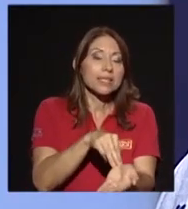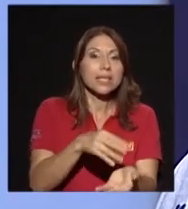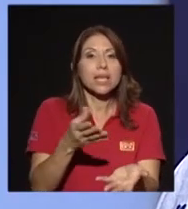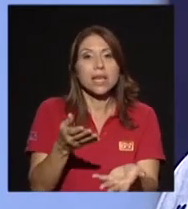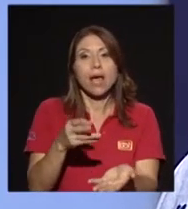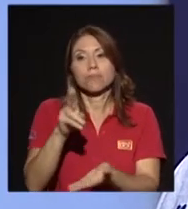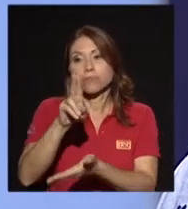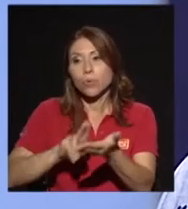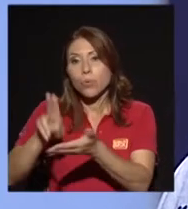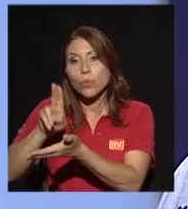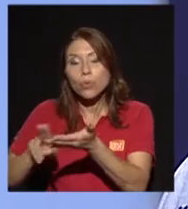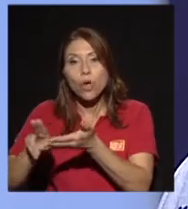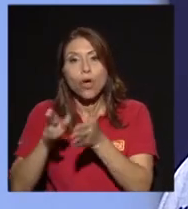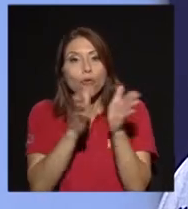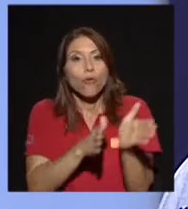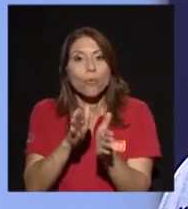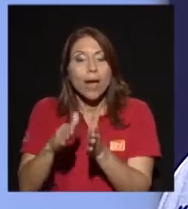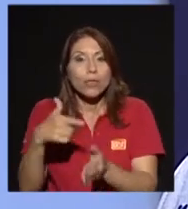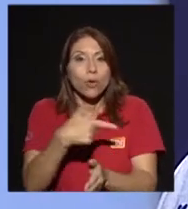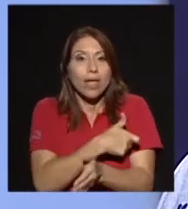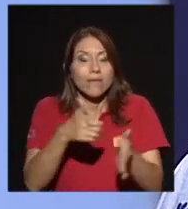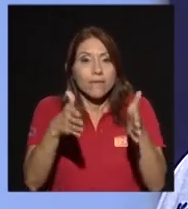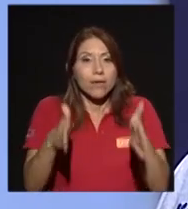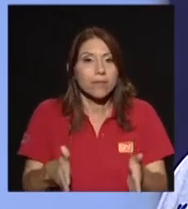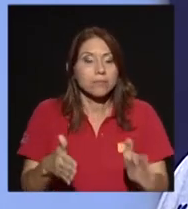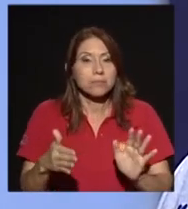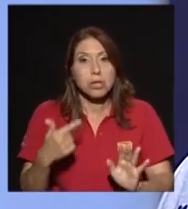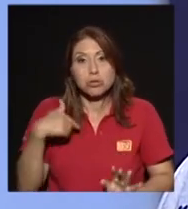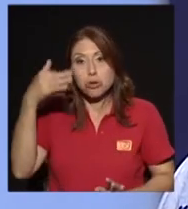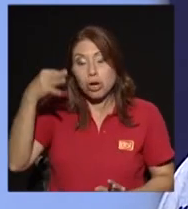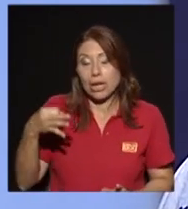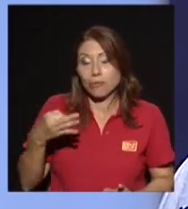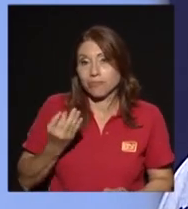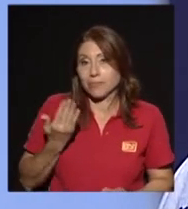de que están formando enfermeras, enfermeros. Creo yo, se me acaba de ocurrir